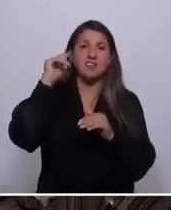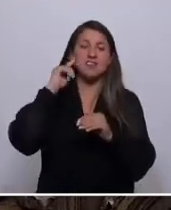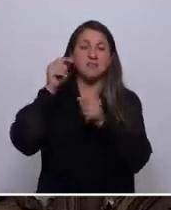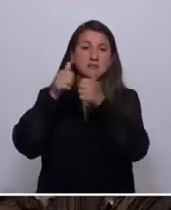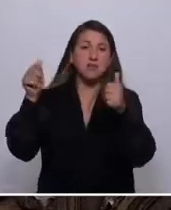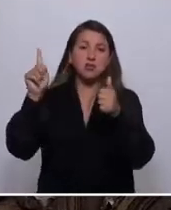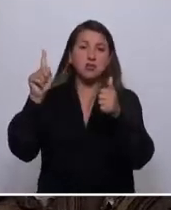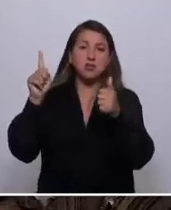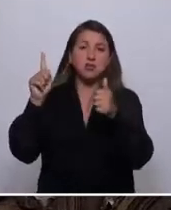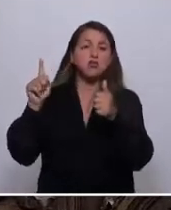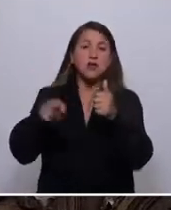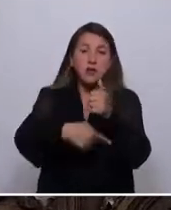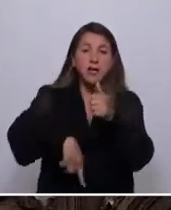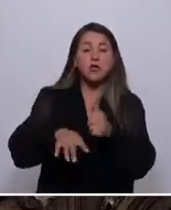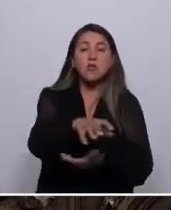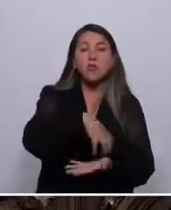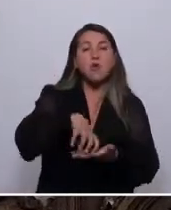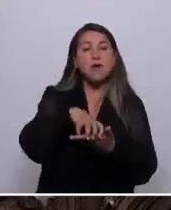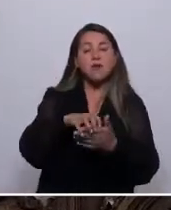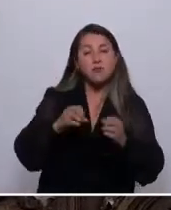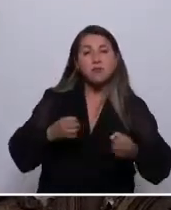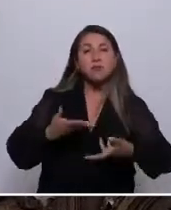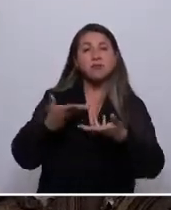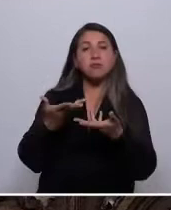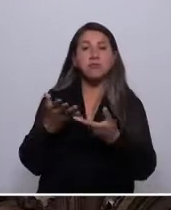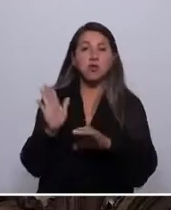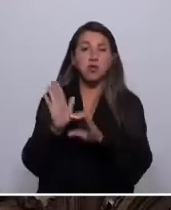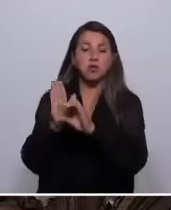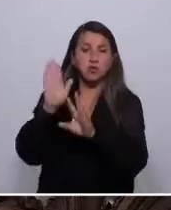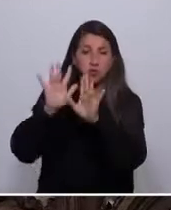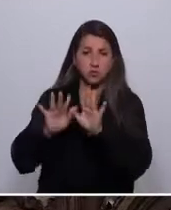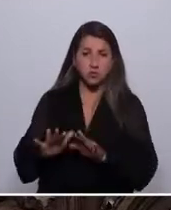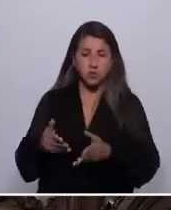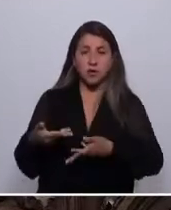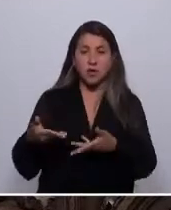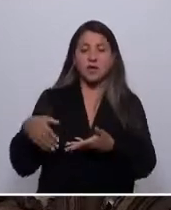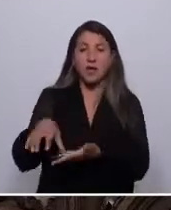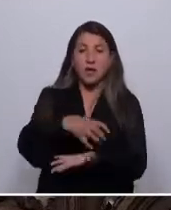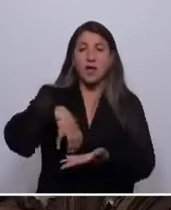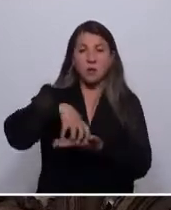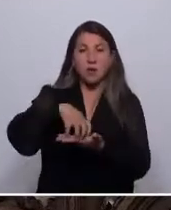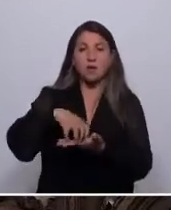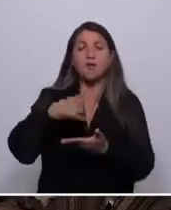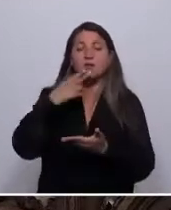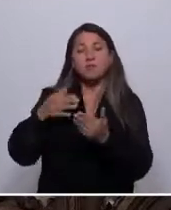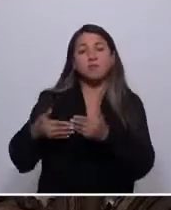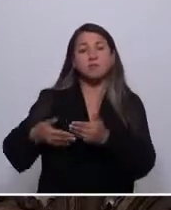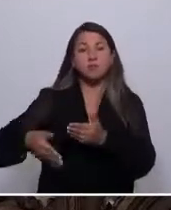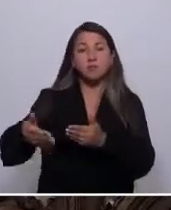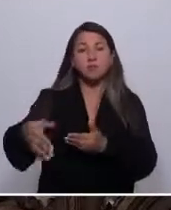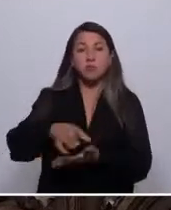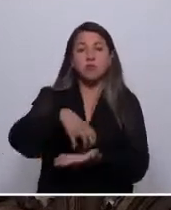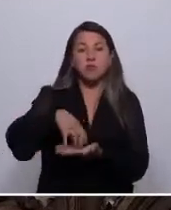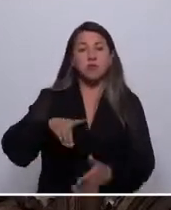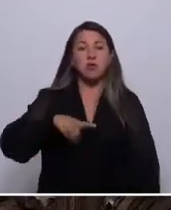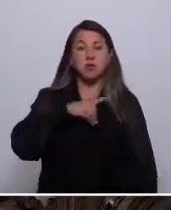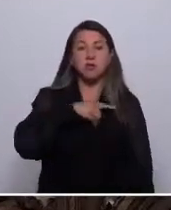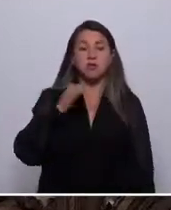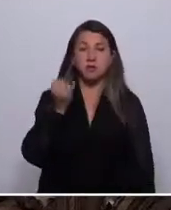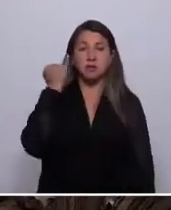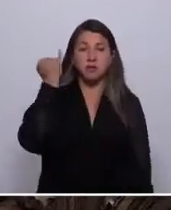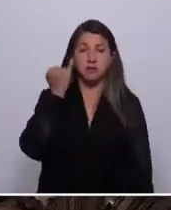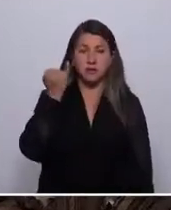de su propia convicción, la carta fundamental que le dará al pueblo su existencia como pueblo digno, independiente y